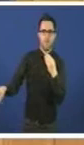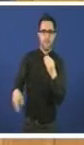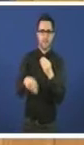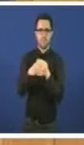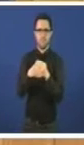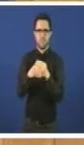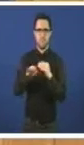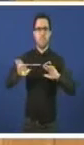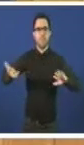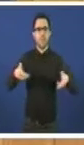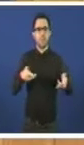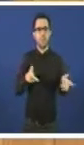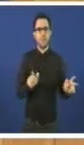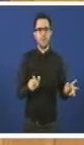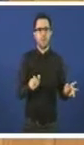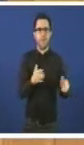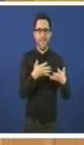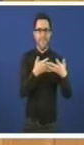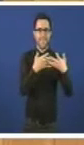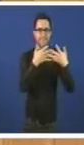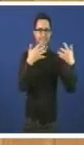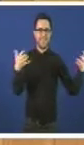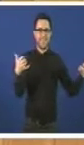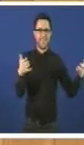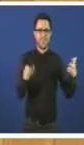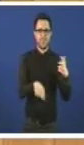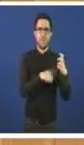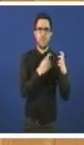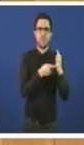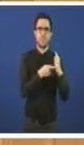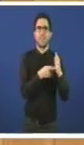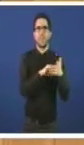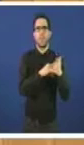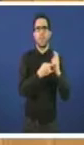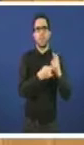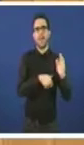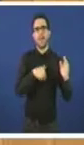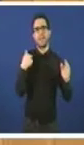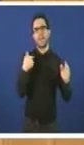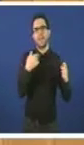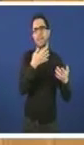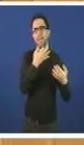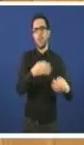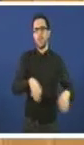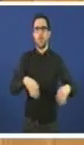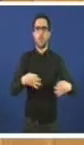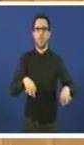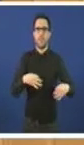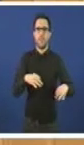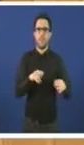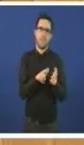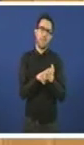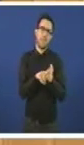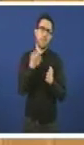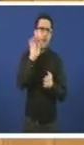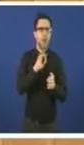permitiendo que el texto literal do plan xeral de normalización da lingua galega figure no acorde